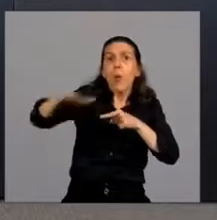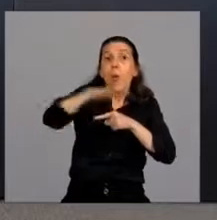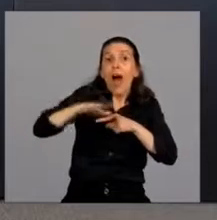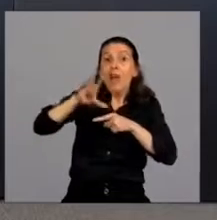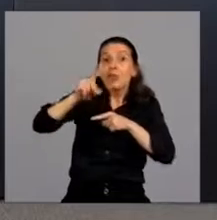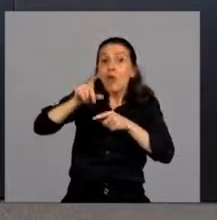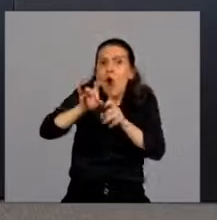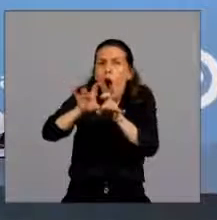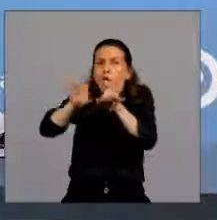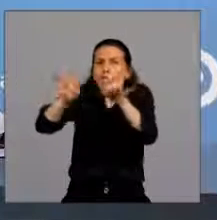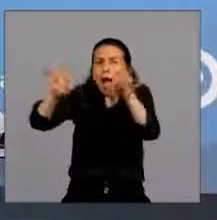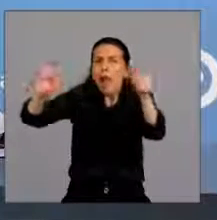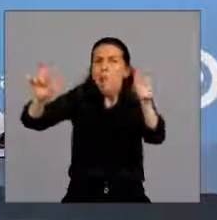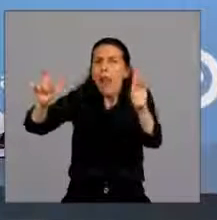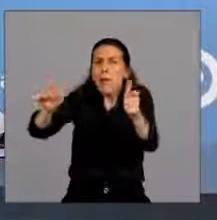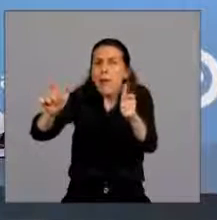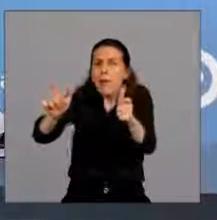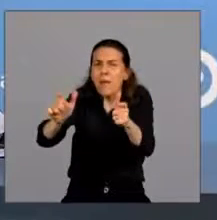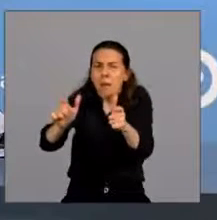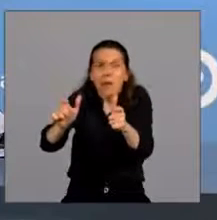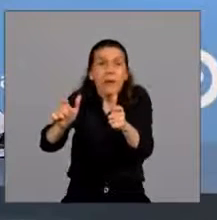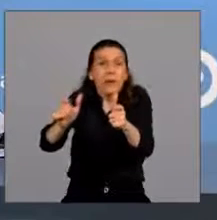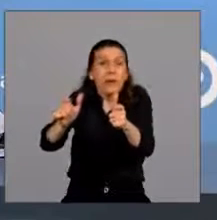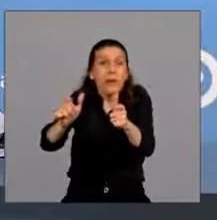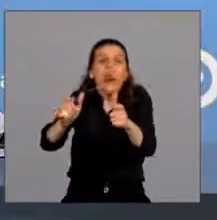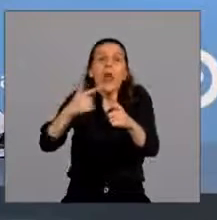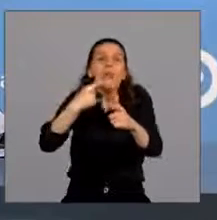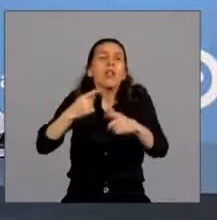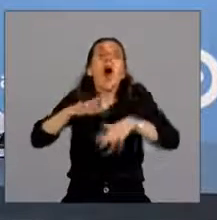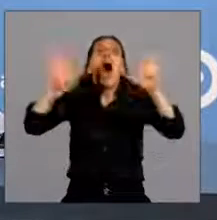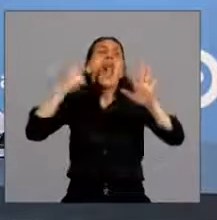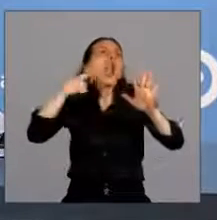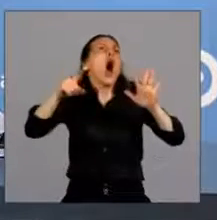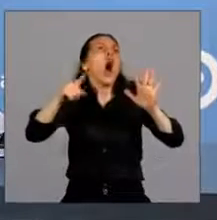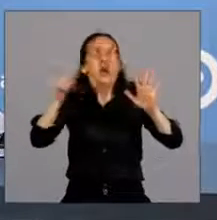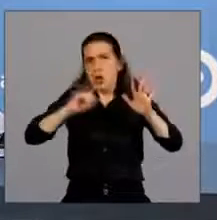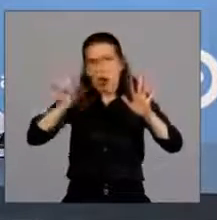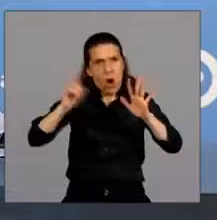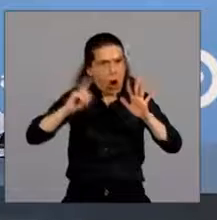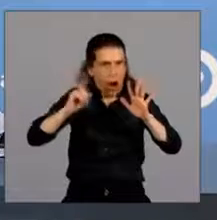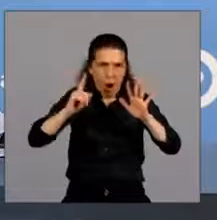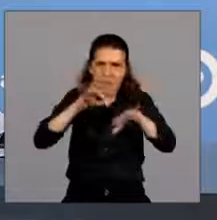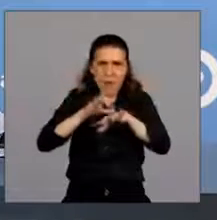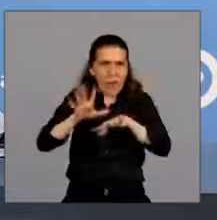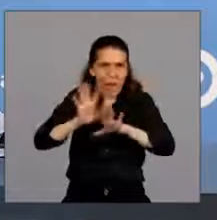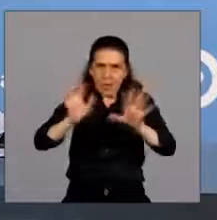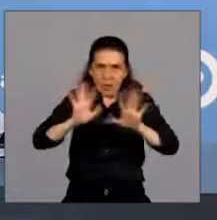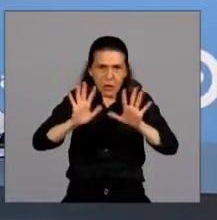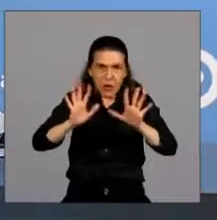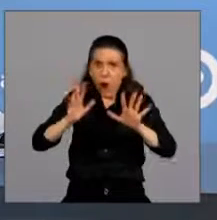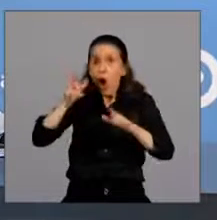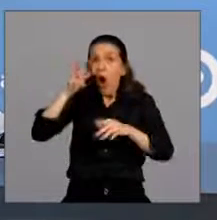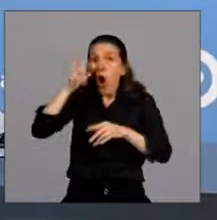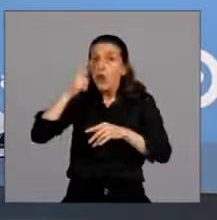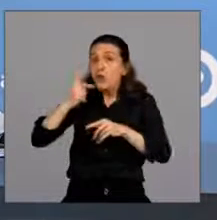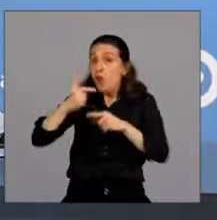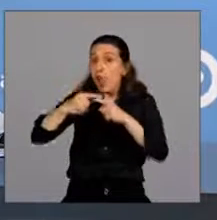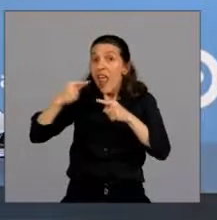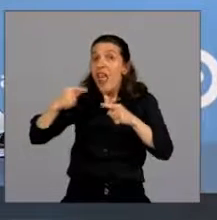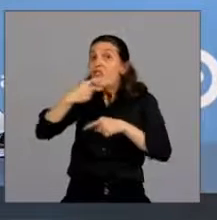bajando. Jamás en una enfermedad como esta hay que cantar victoria. Ahora, los datos son los datos, 8 días seguidos. Hace